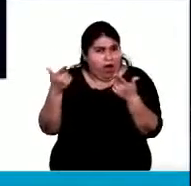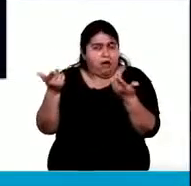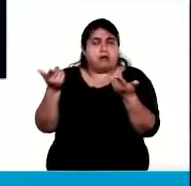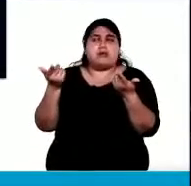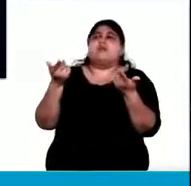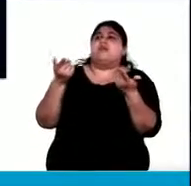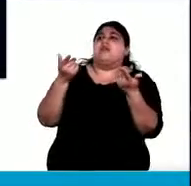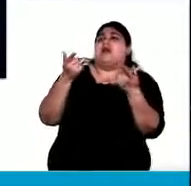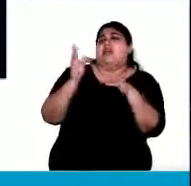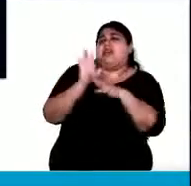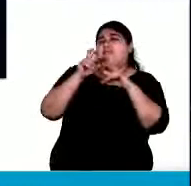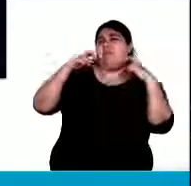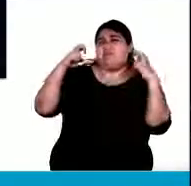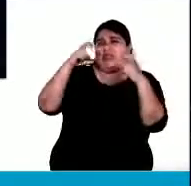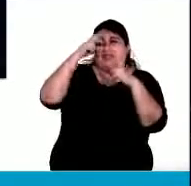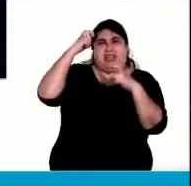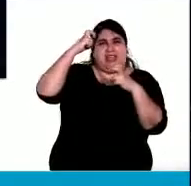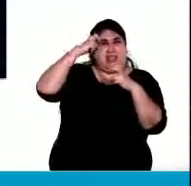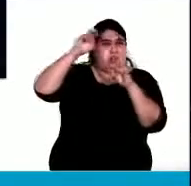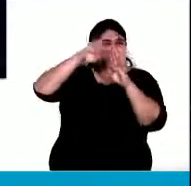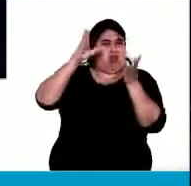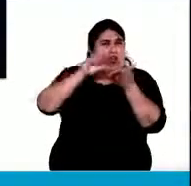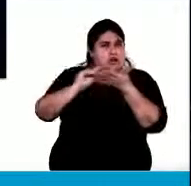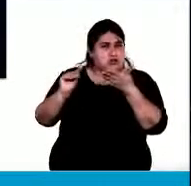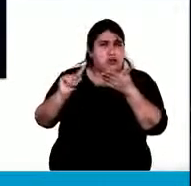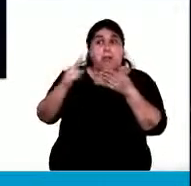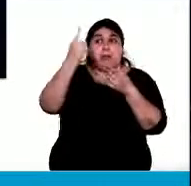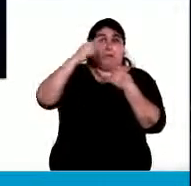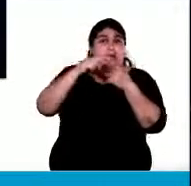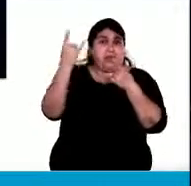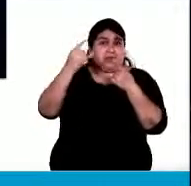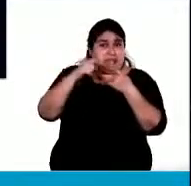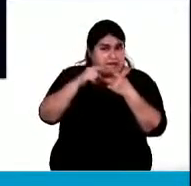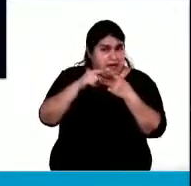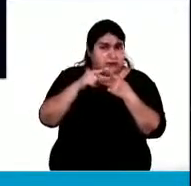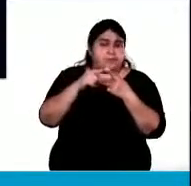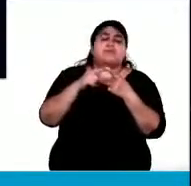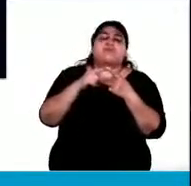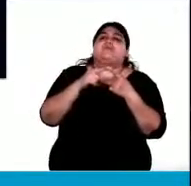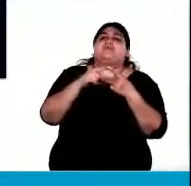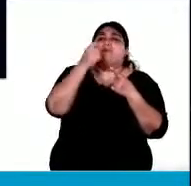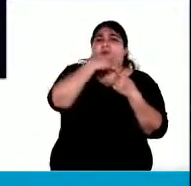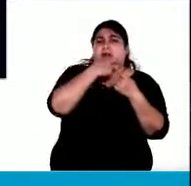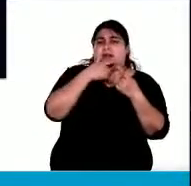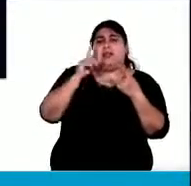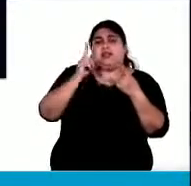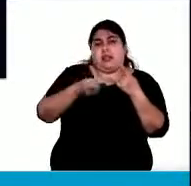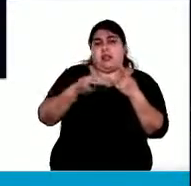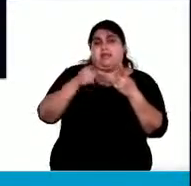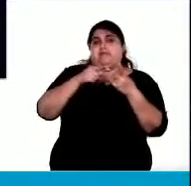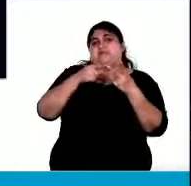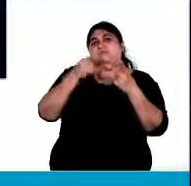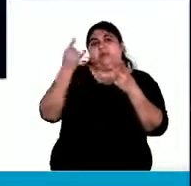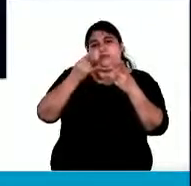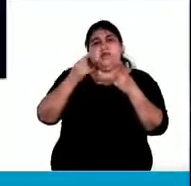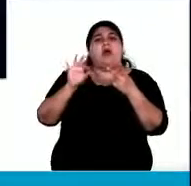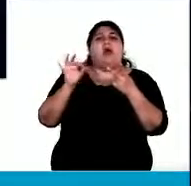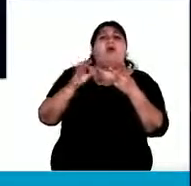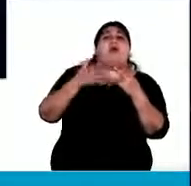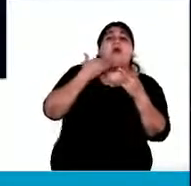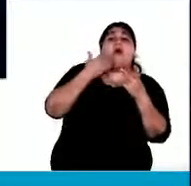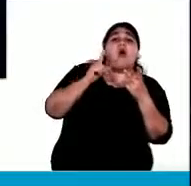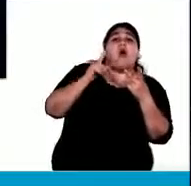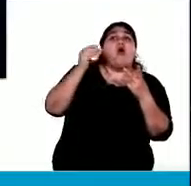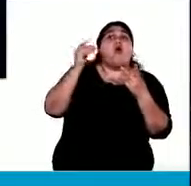de Diputados de la Nación. Primera mentira de Macri. Mintió también, o se